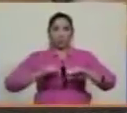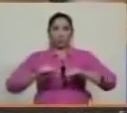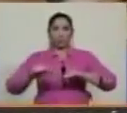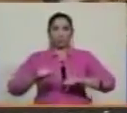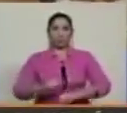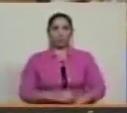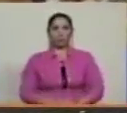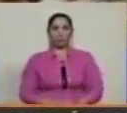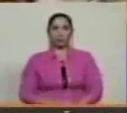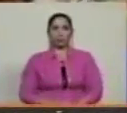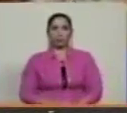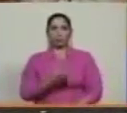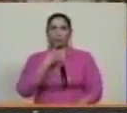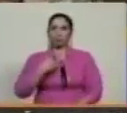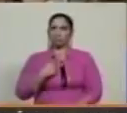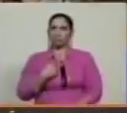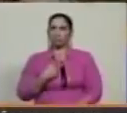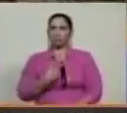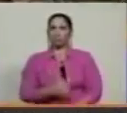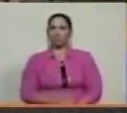mí me dice alguien,